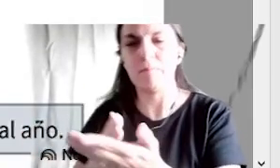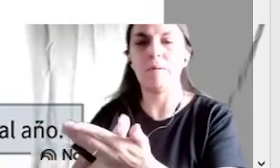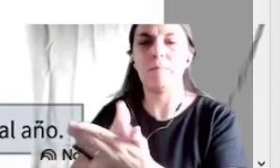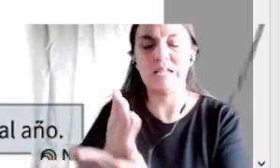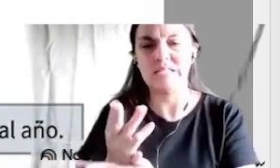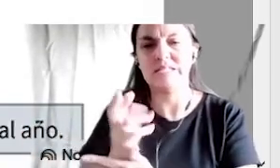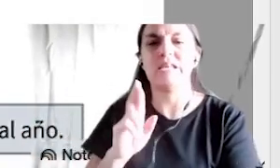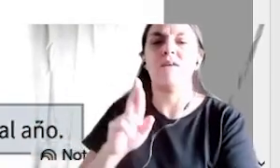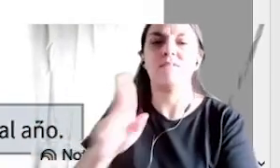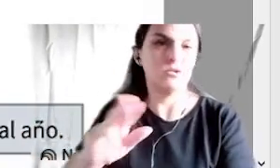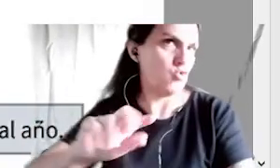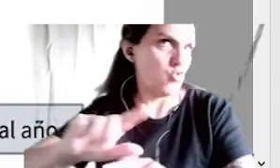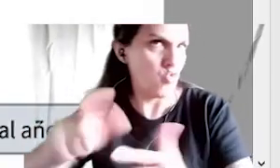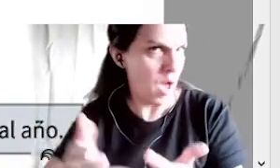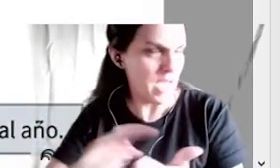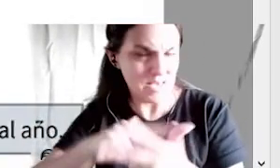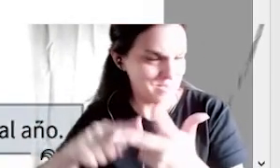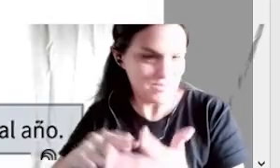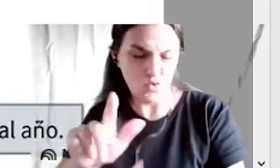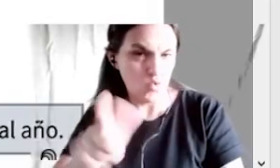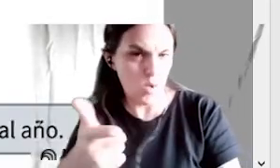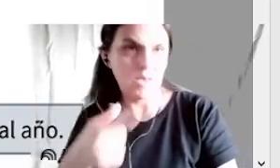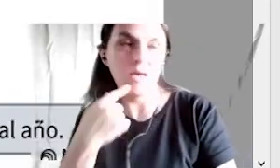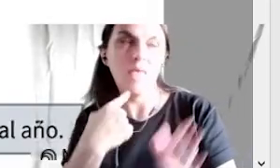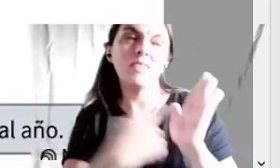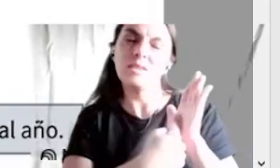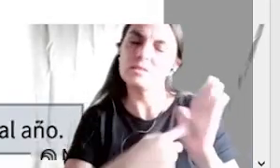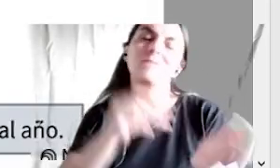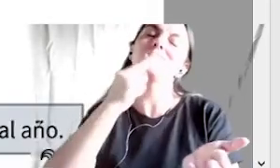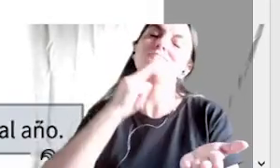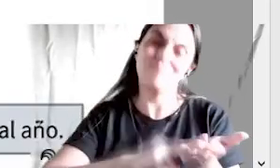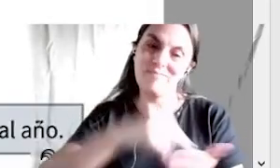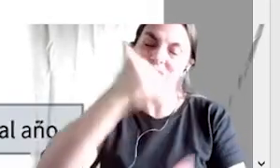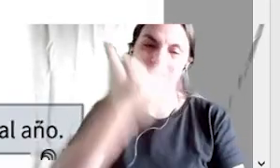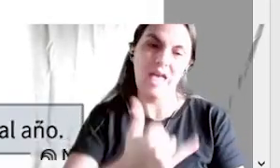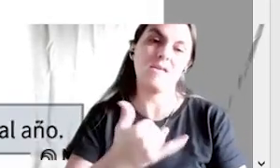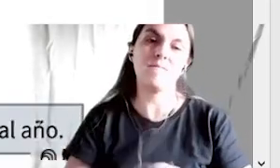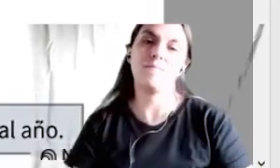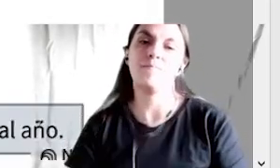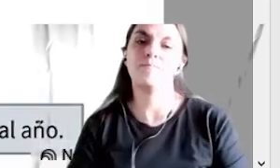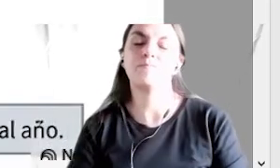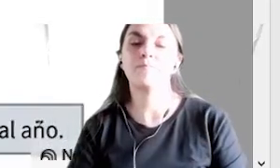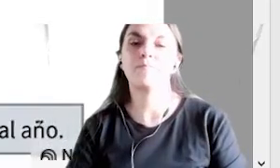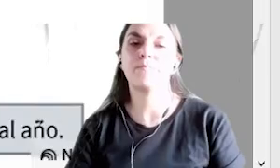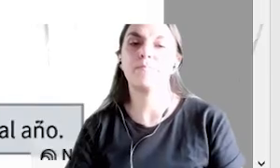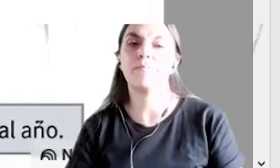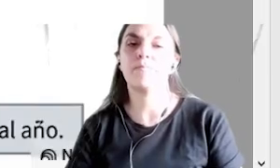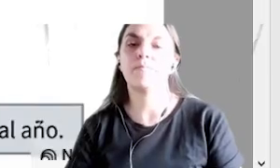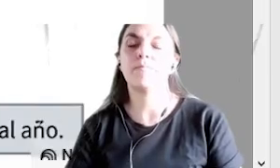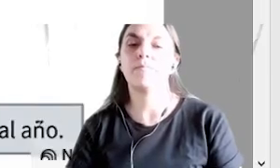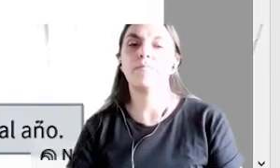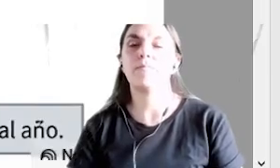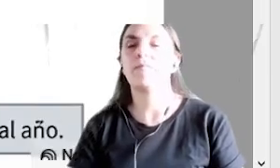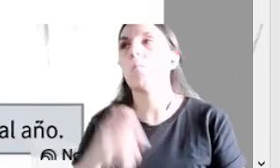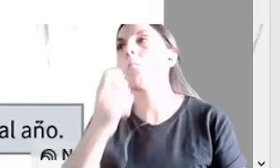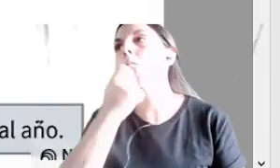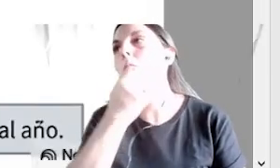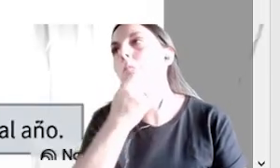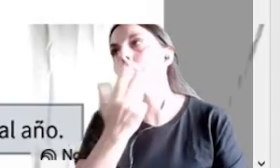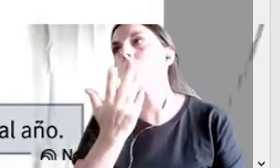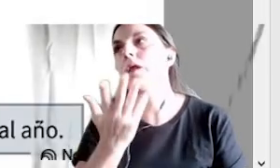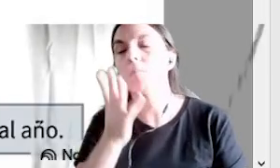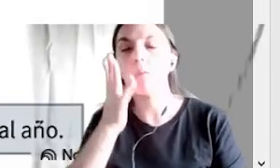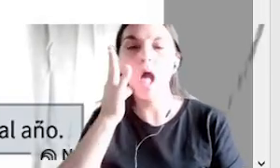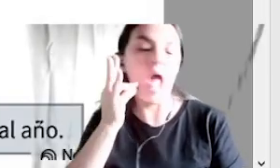habilitación, en primera instancia dice esto está grabado. Para decir que un concepto